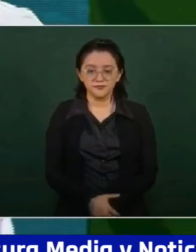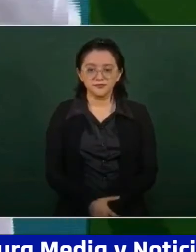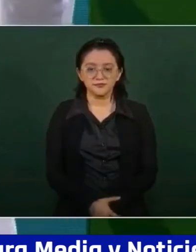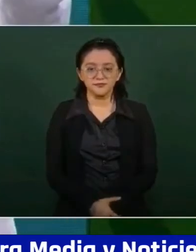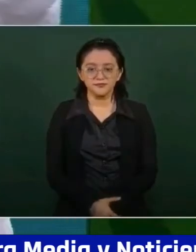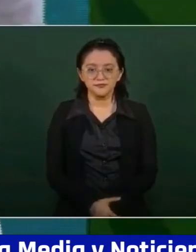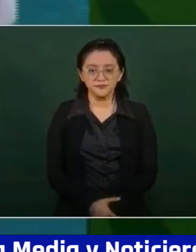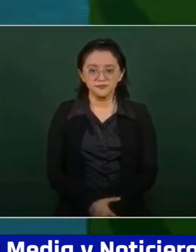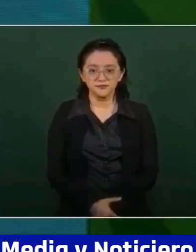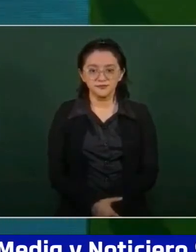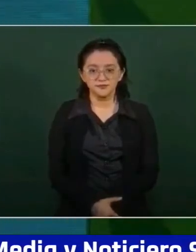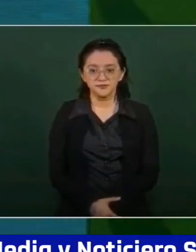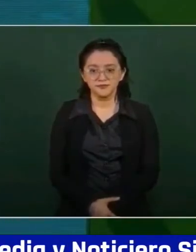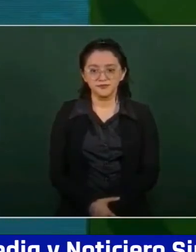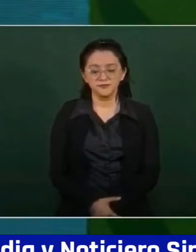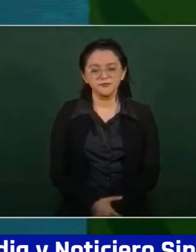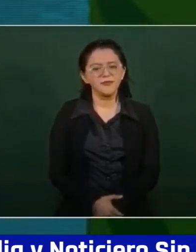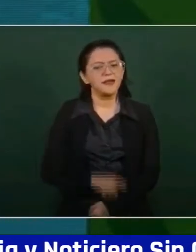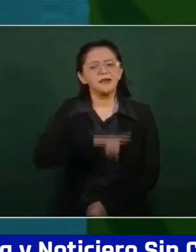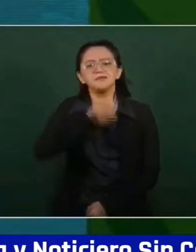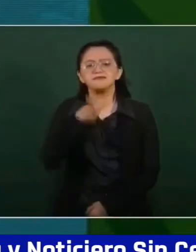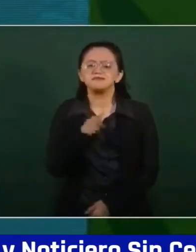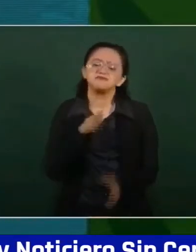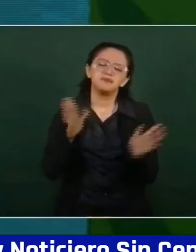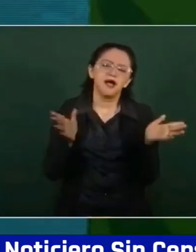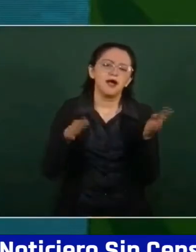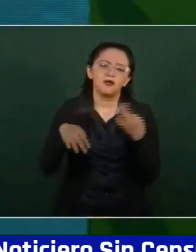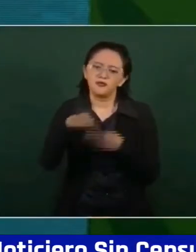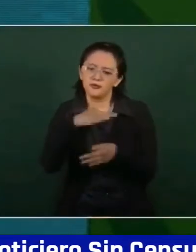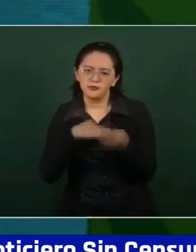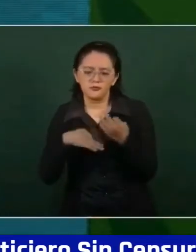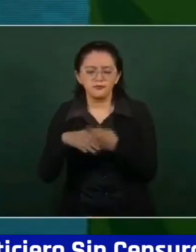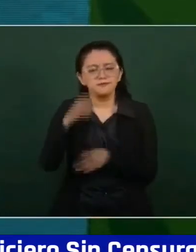y desde entonces se conoce como PRI.